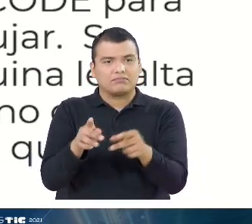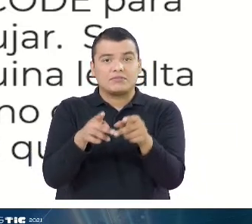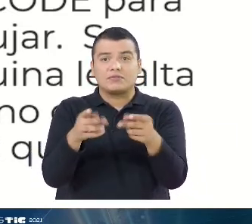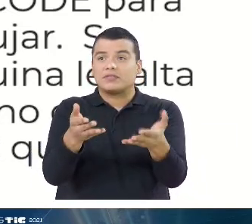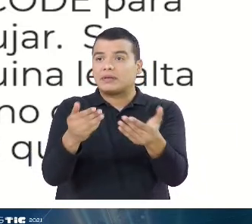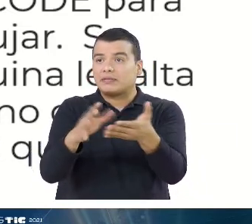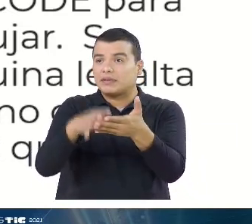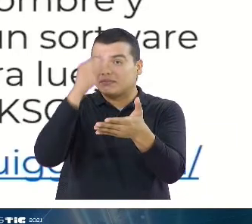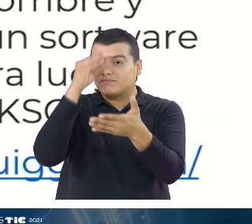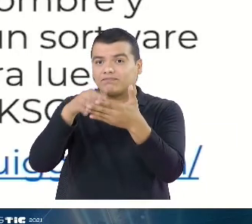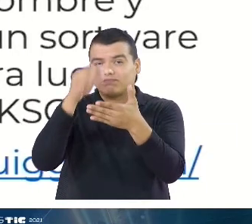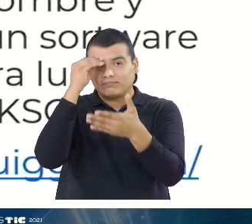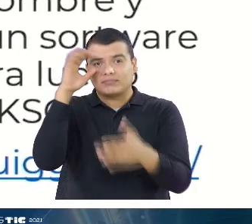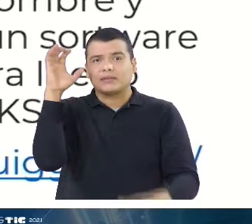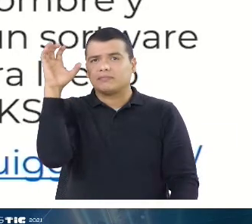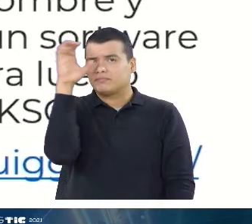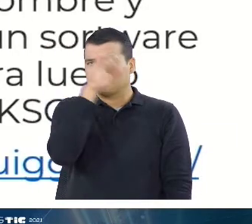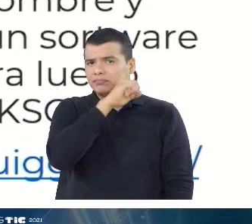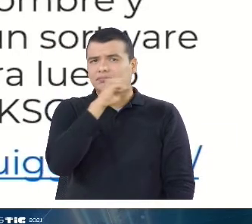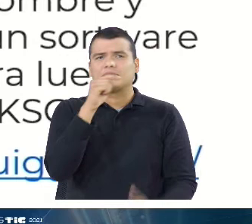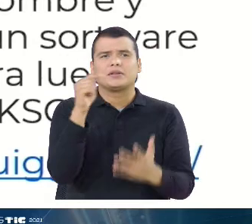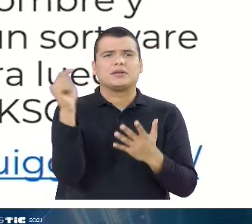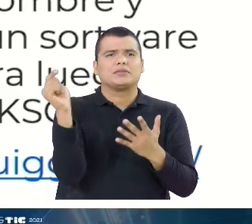las personas que vean que con cosas